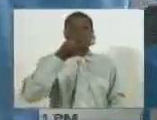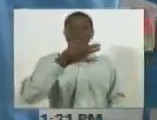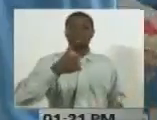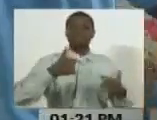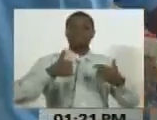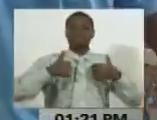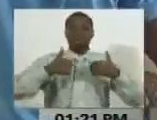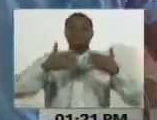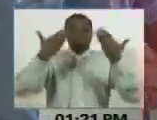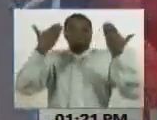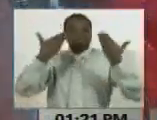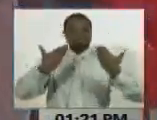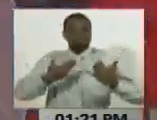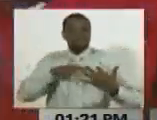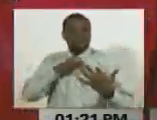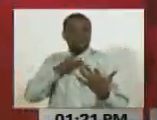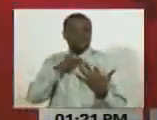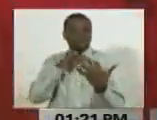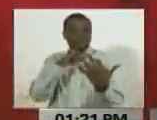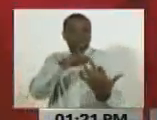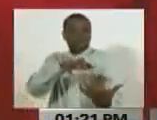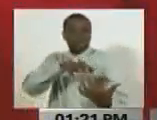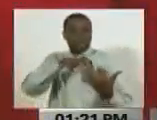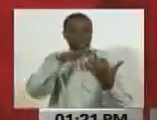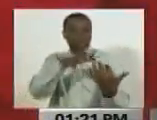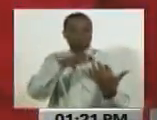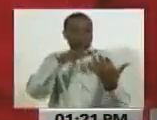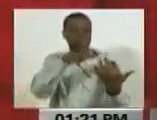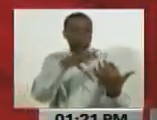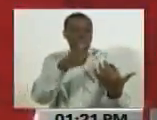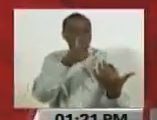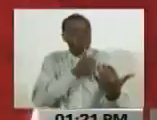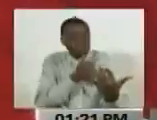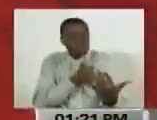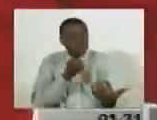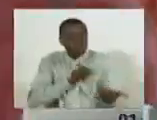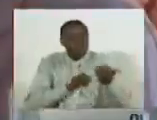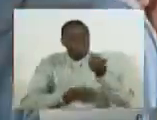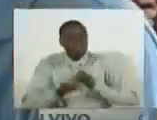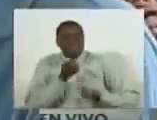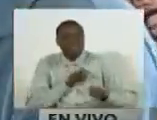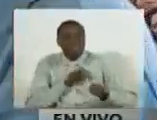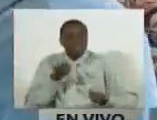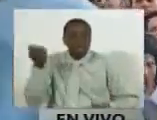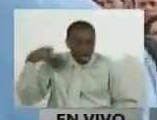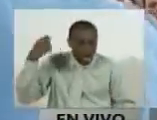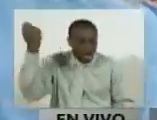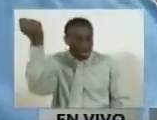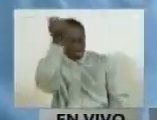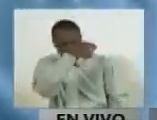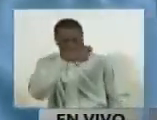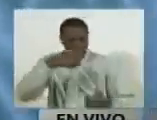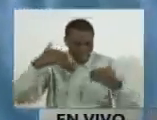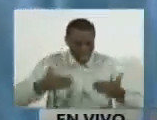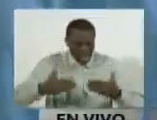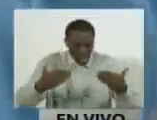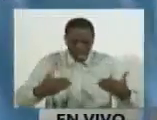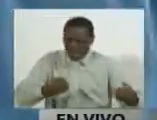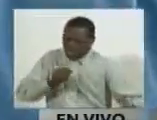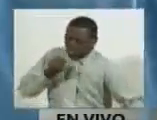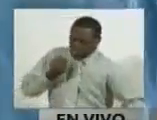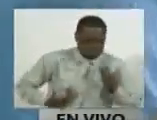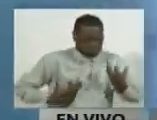guerrero anticonquista. Fue tan evidente el suplicio y oleada esclavista que motorizó mi